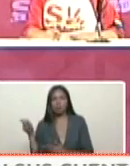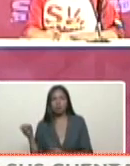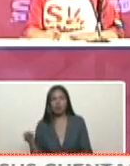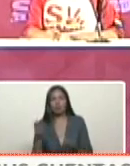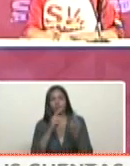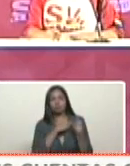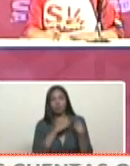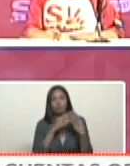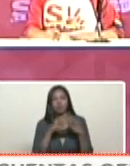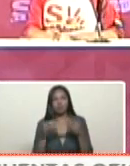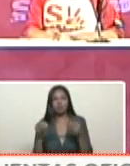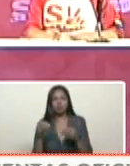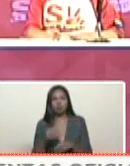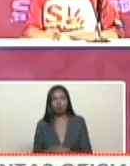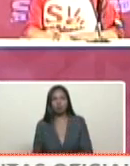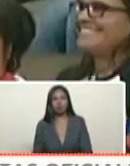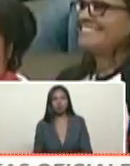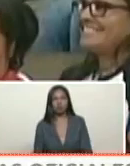Darío Mendoza,